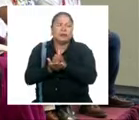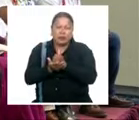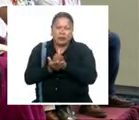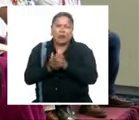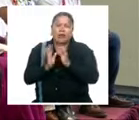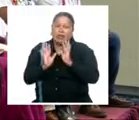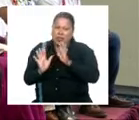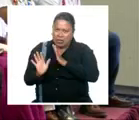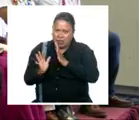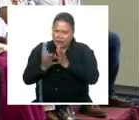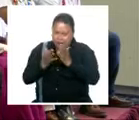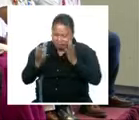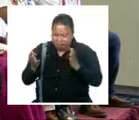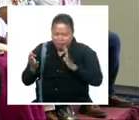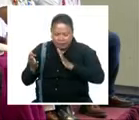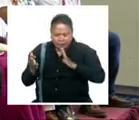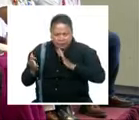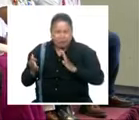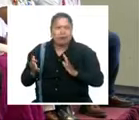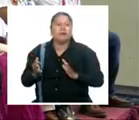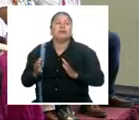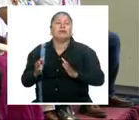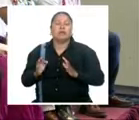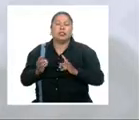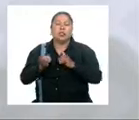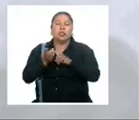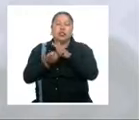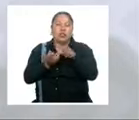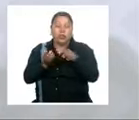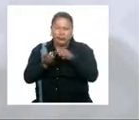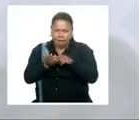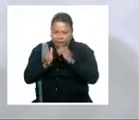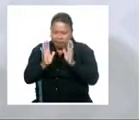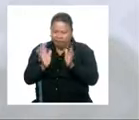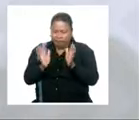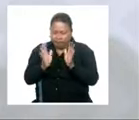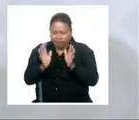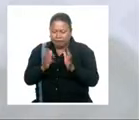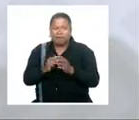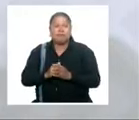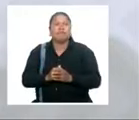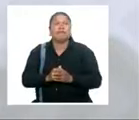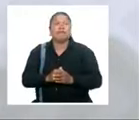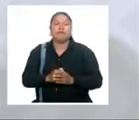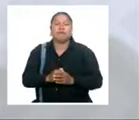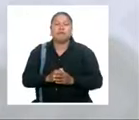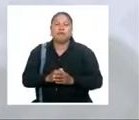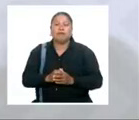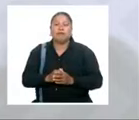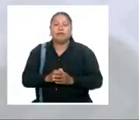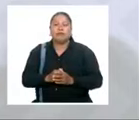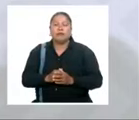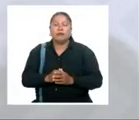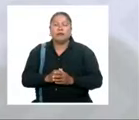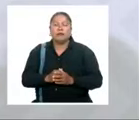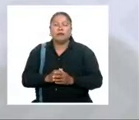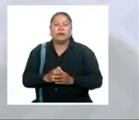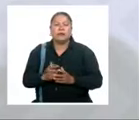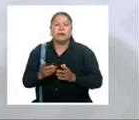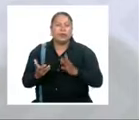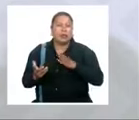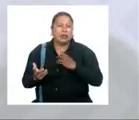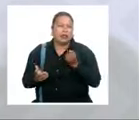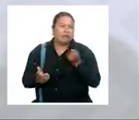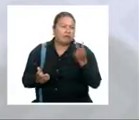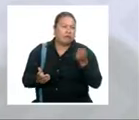el terreno, ya tenemos el lugar, ya estamos viendo dos,